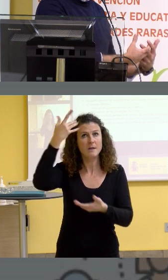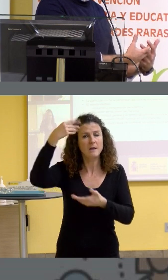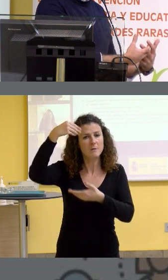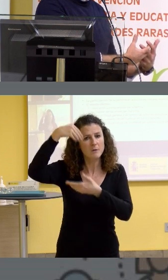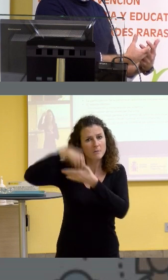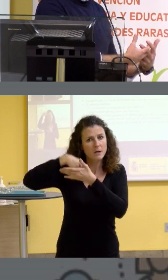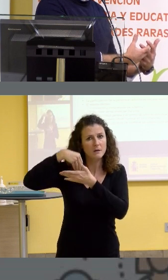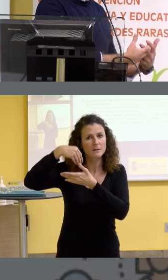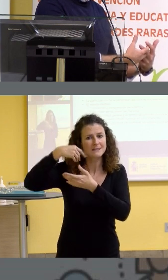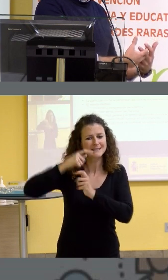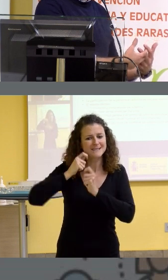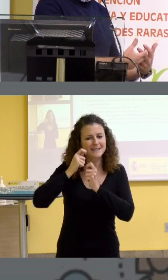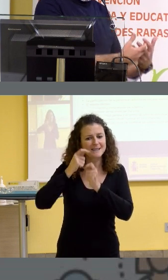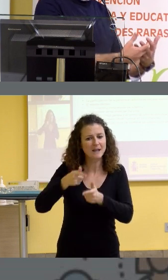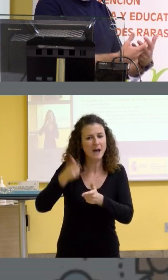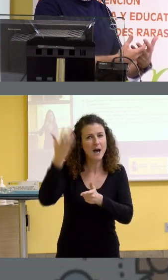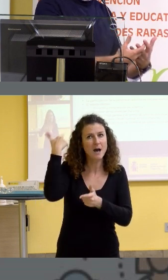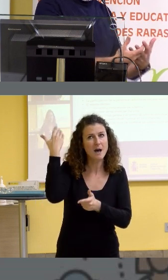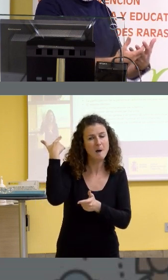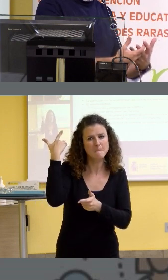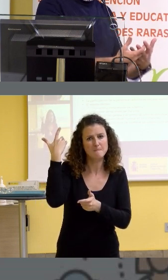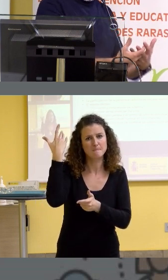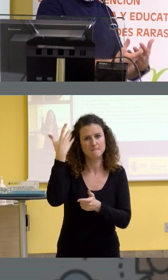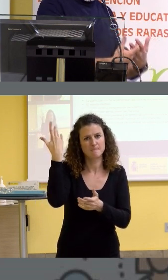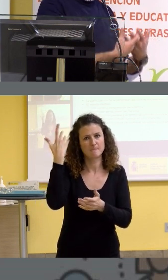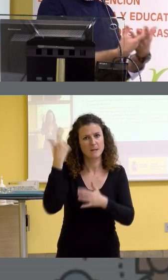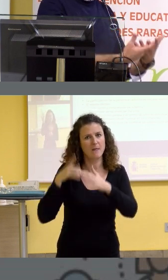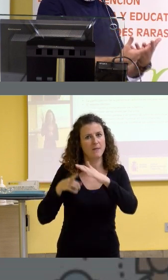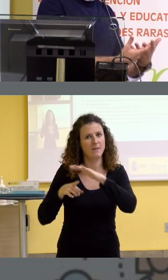día supuso que se desarrollase